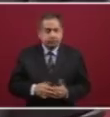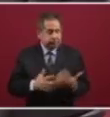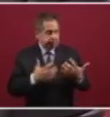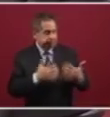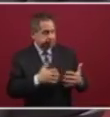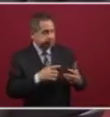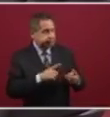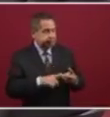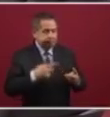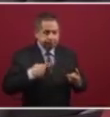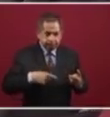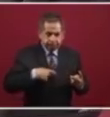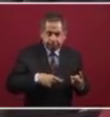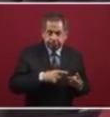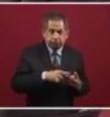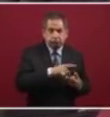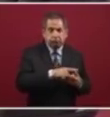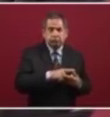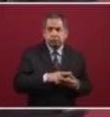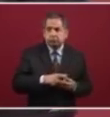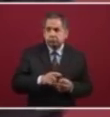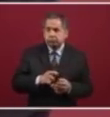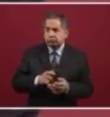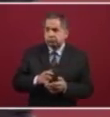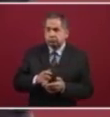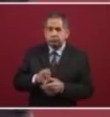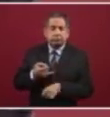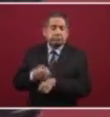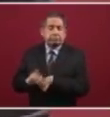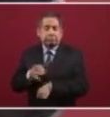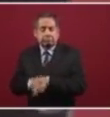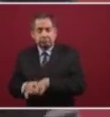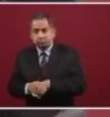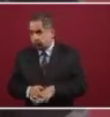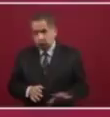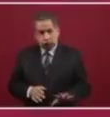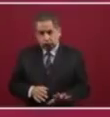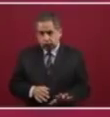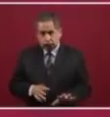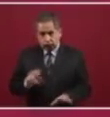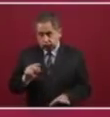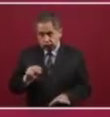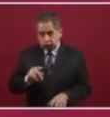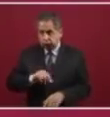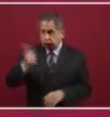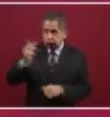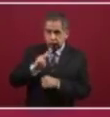empresario, de incumplir con sus obligaciones fiscales.